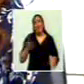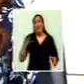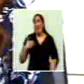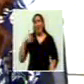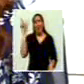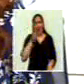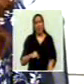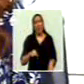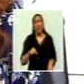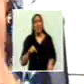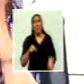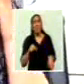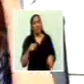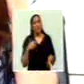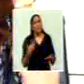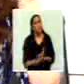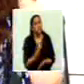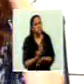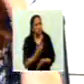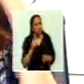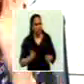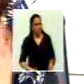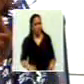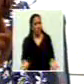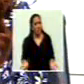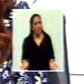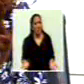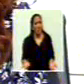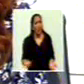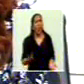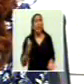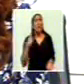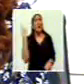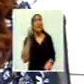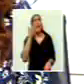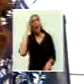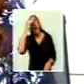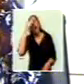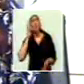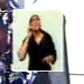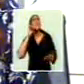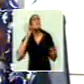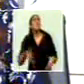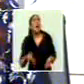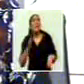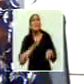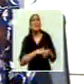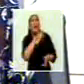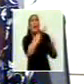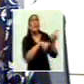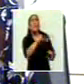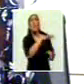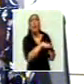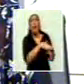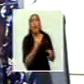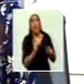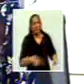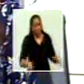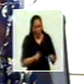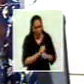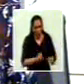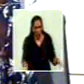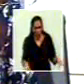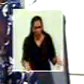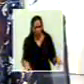porque además creo que nos conocieron por cosas feas. Y creo que es muy bueno que nos